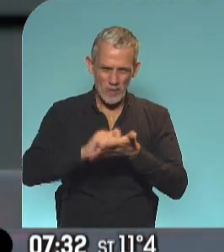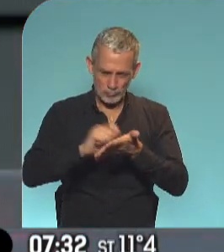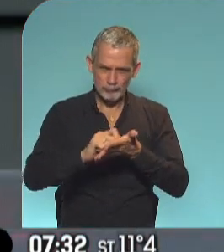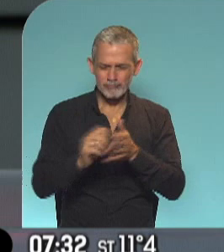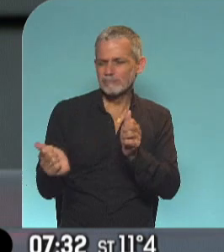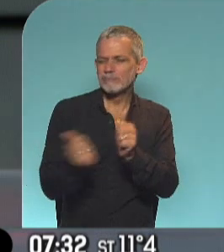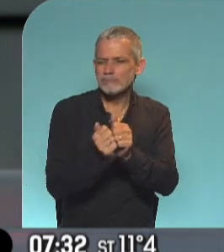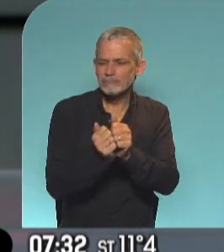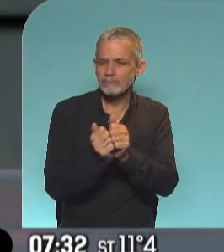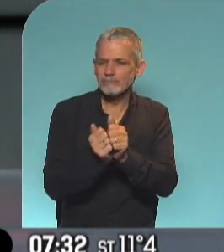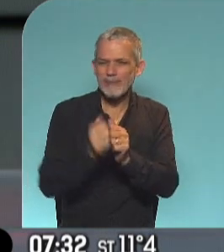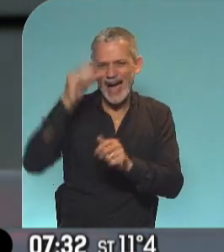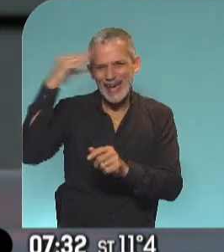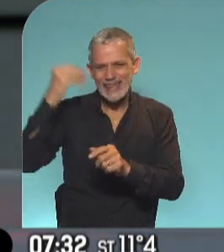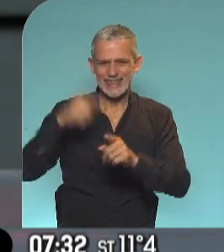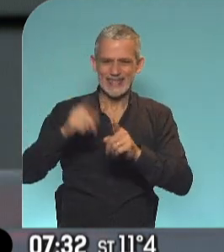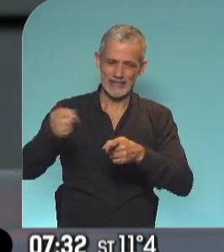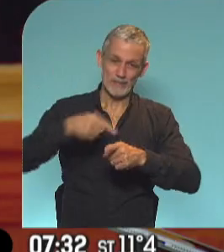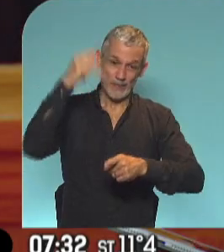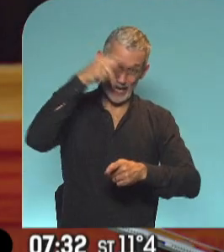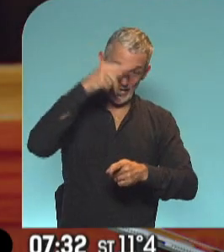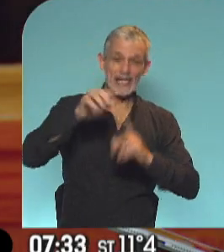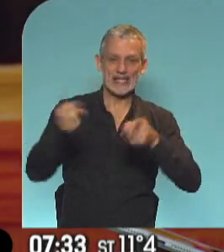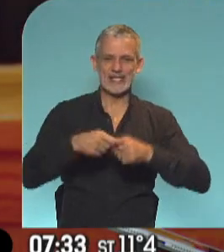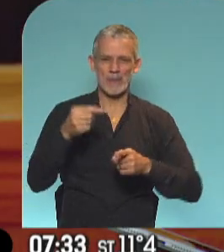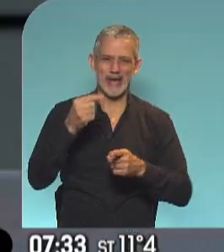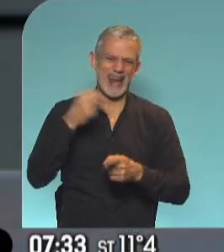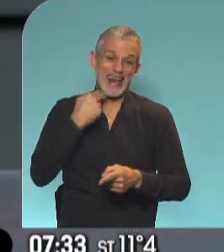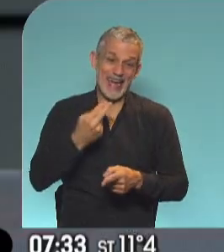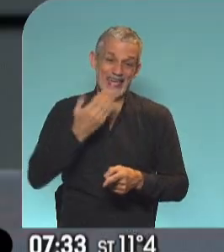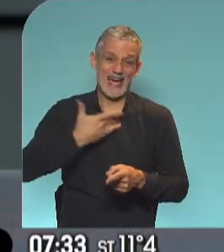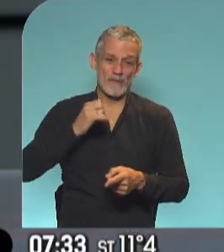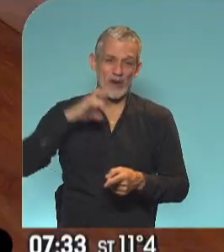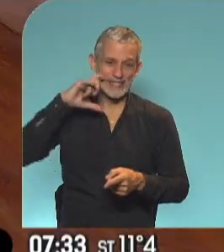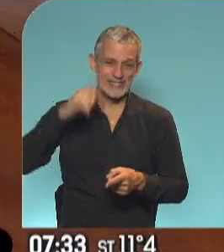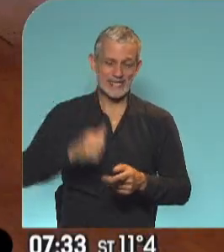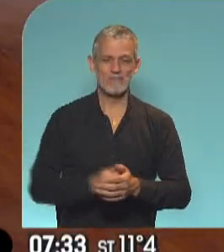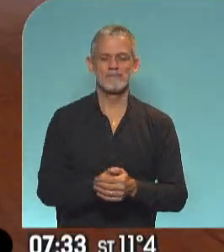cercano, no solamente a Cristina, a Néstor, sino también a Florencia Kirchner. Gracias, Vero. Seguimos en minutos repasando la agenda.